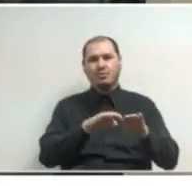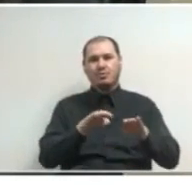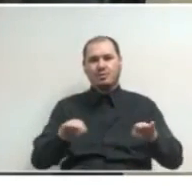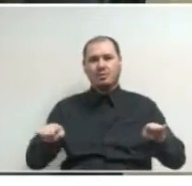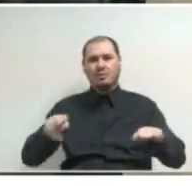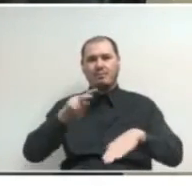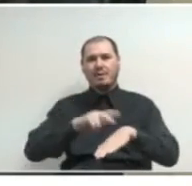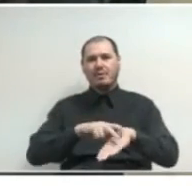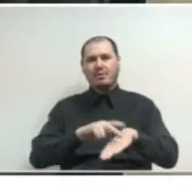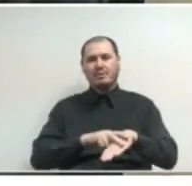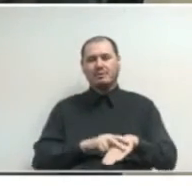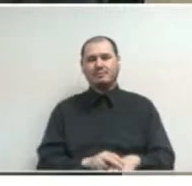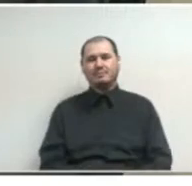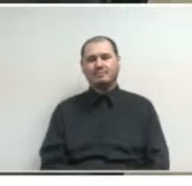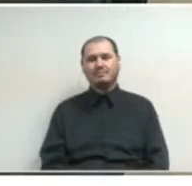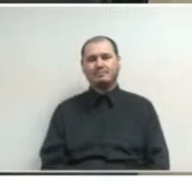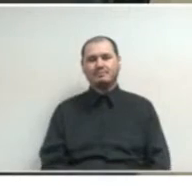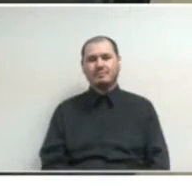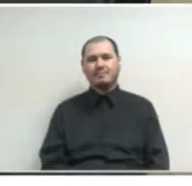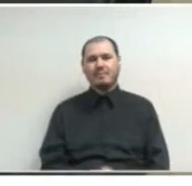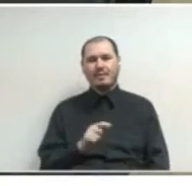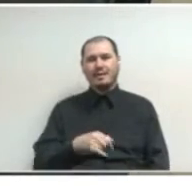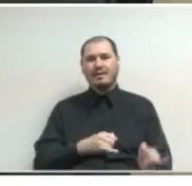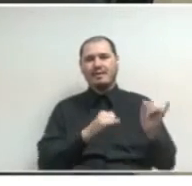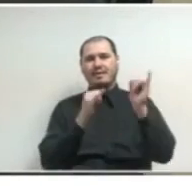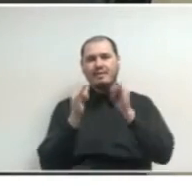ya ne, dame. Ahí por amor,